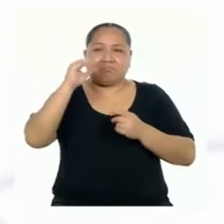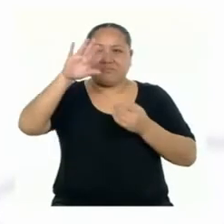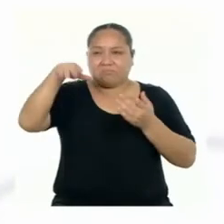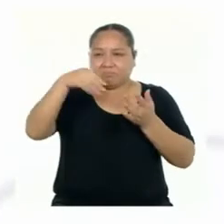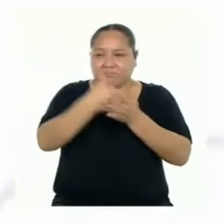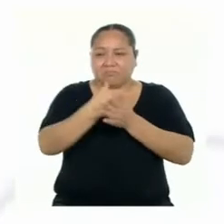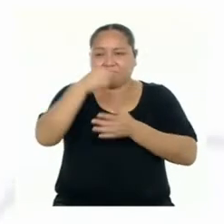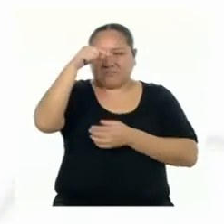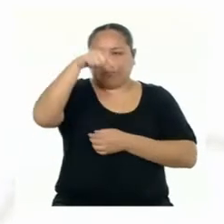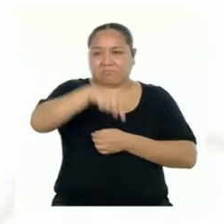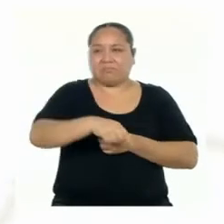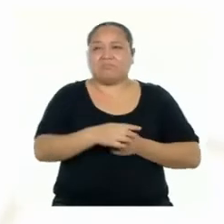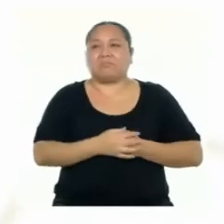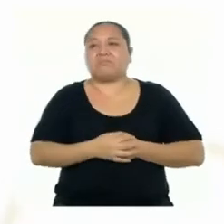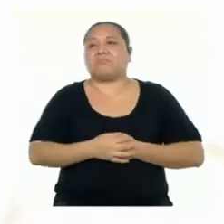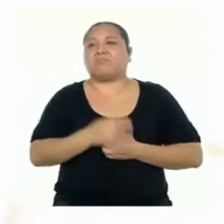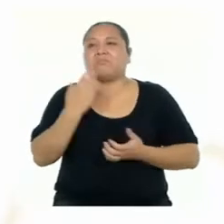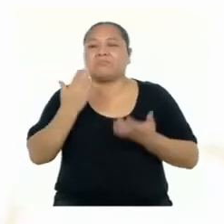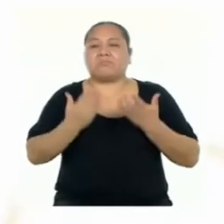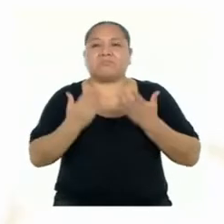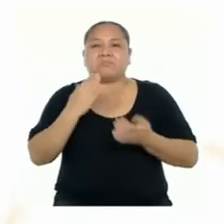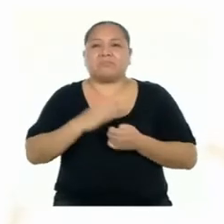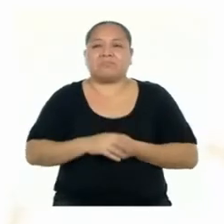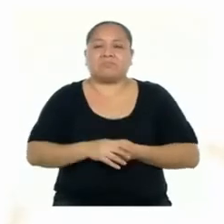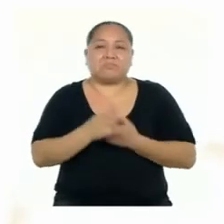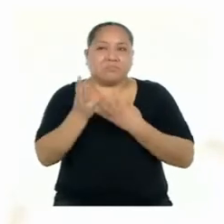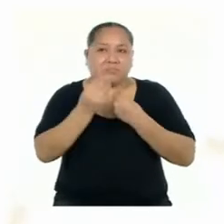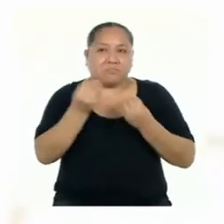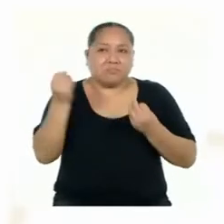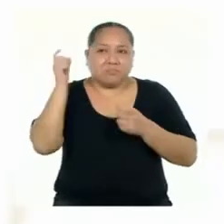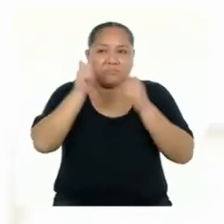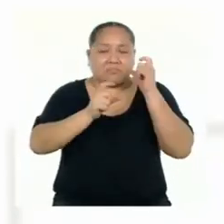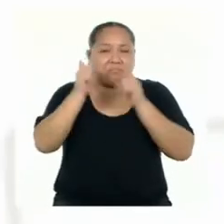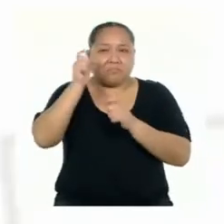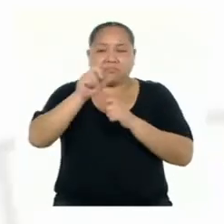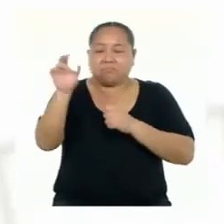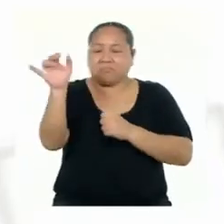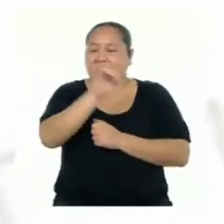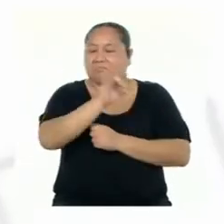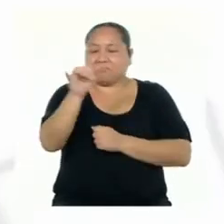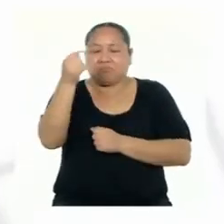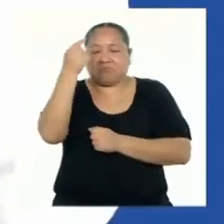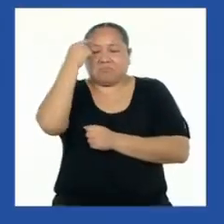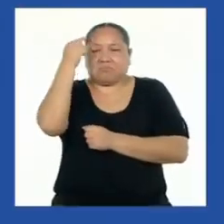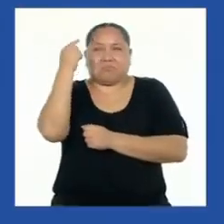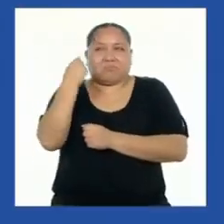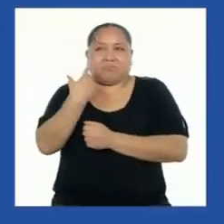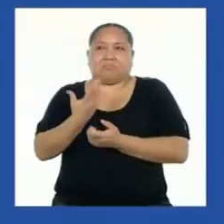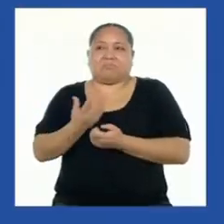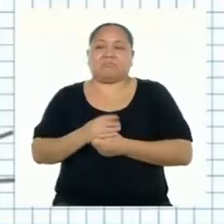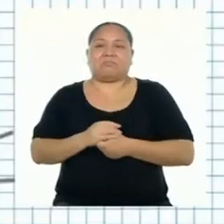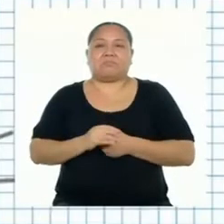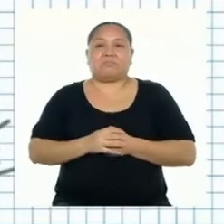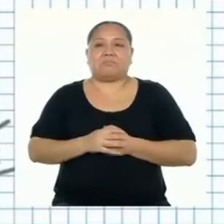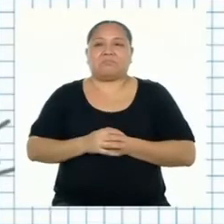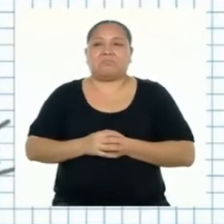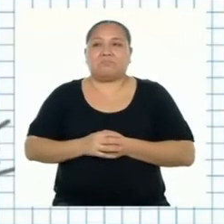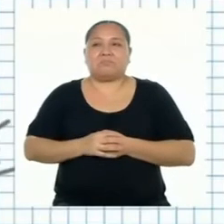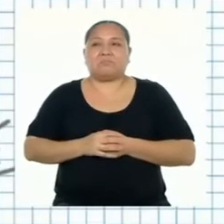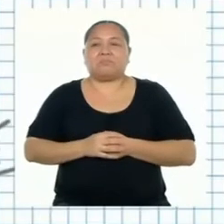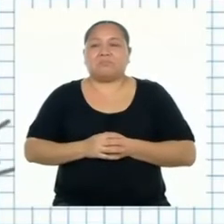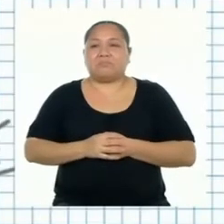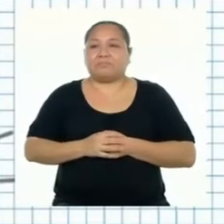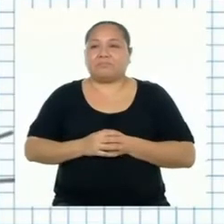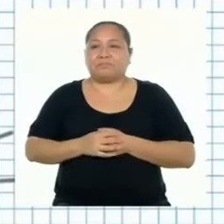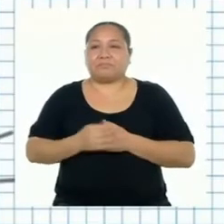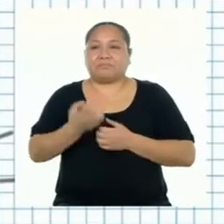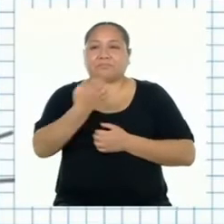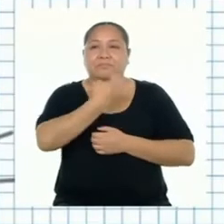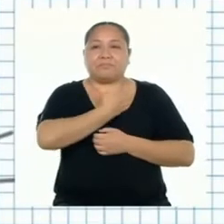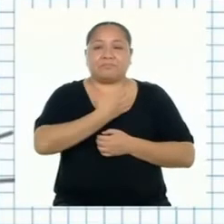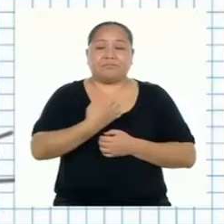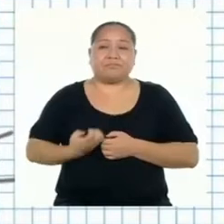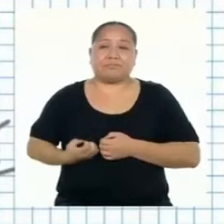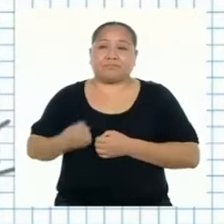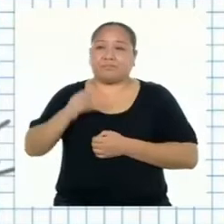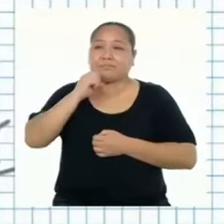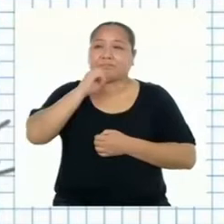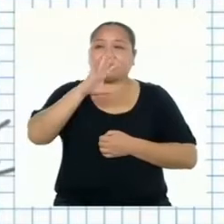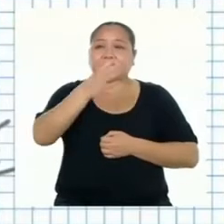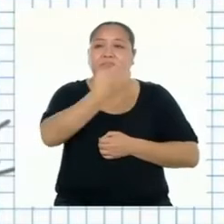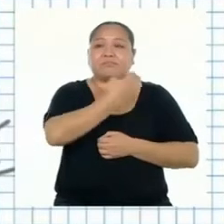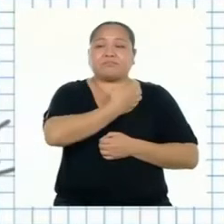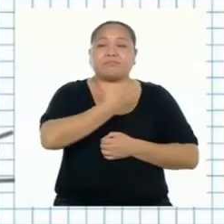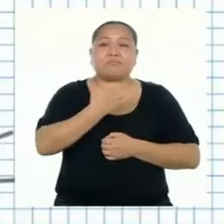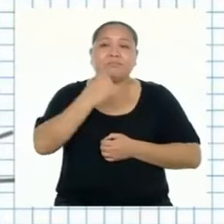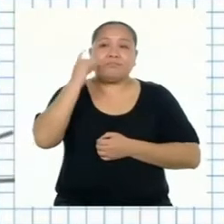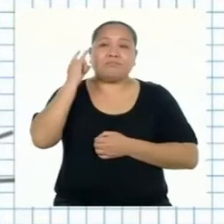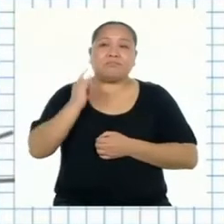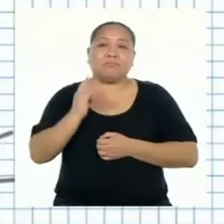país. Probablemente muchas más personas pensaron como yo. El gobierno declaró el estado